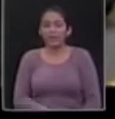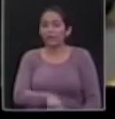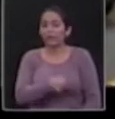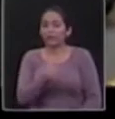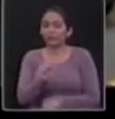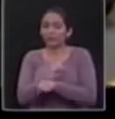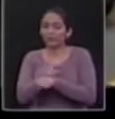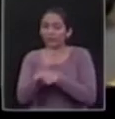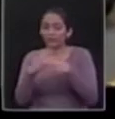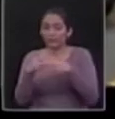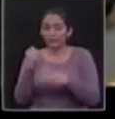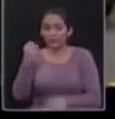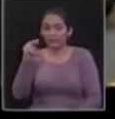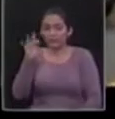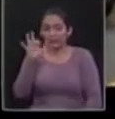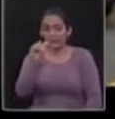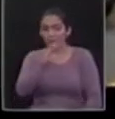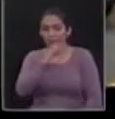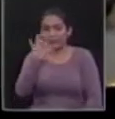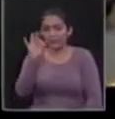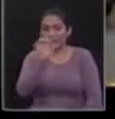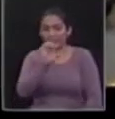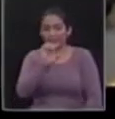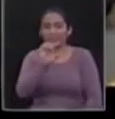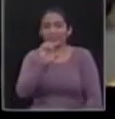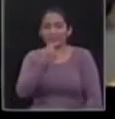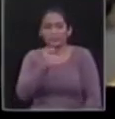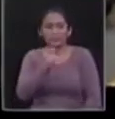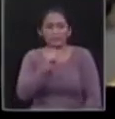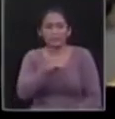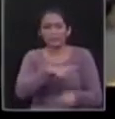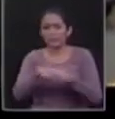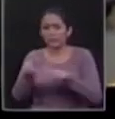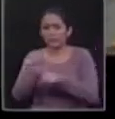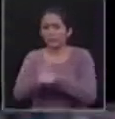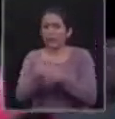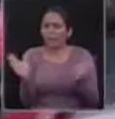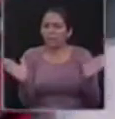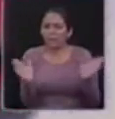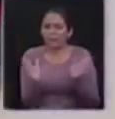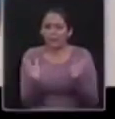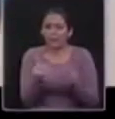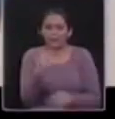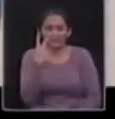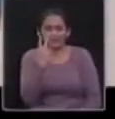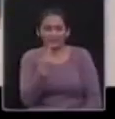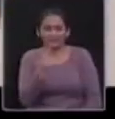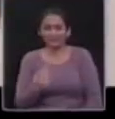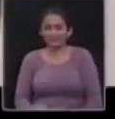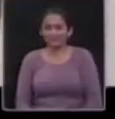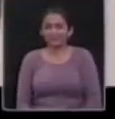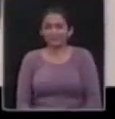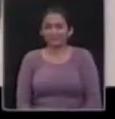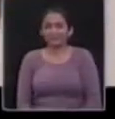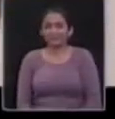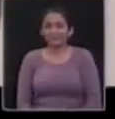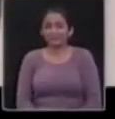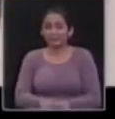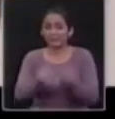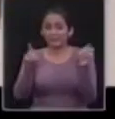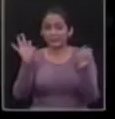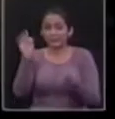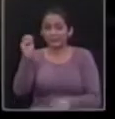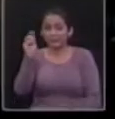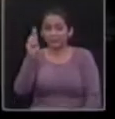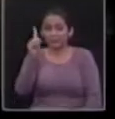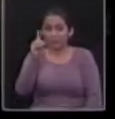el SUV más grande. Y bueno, vehículos más pequeños como el Accent. Por su parte, Ford, empresa que está creciendo